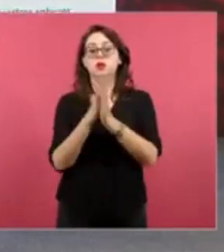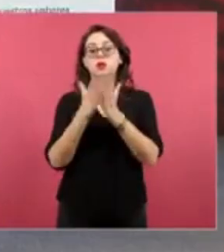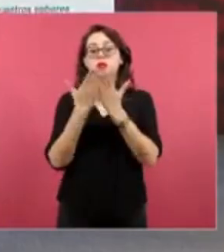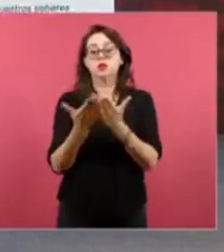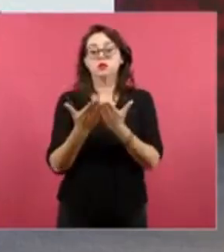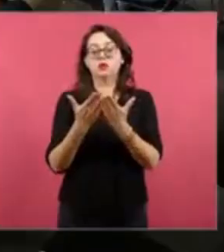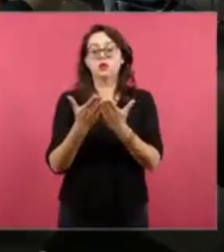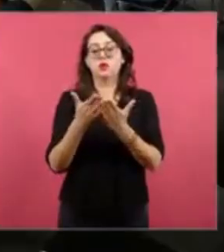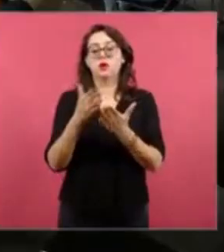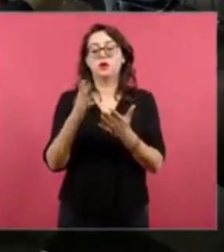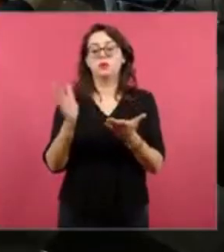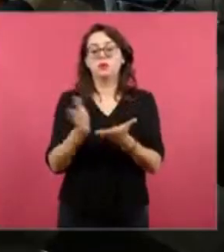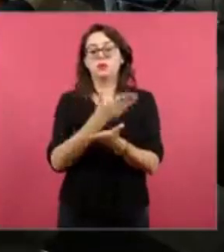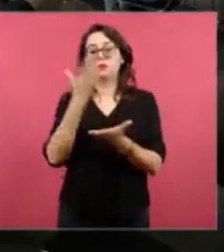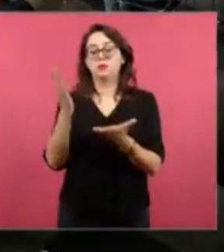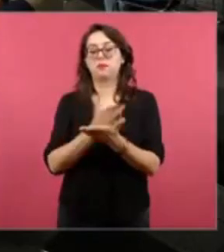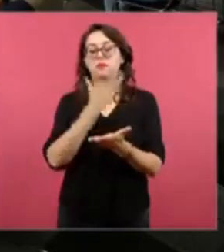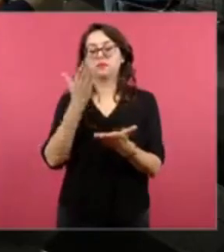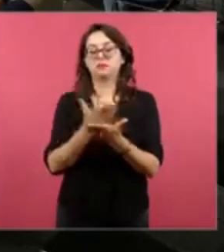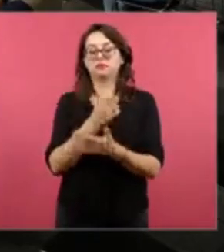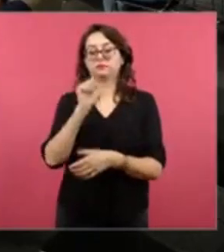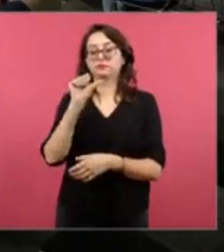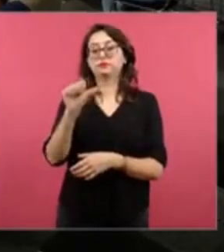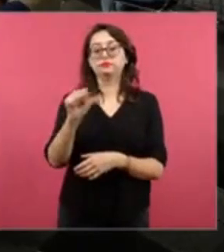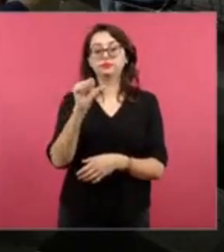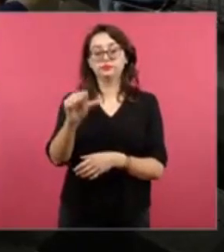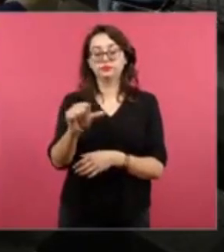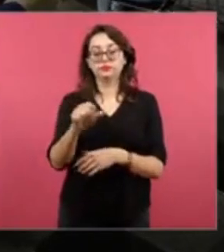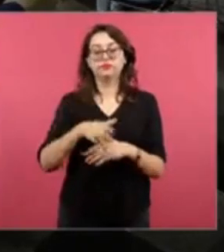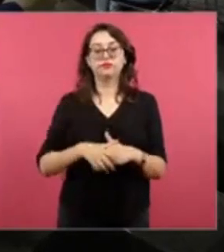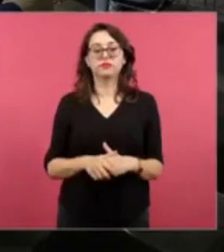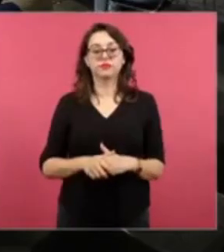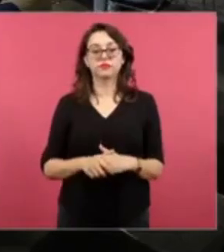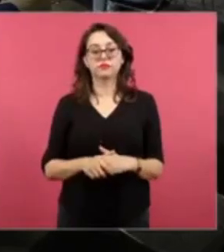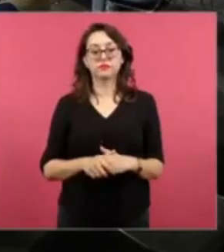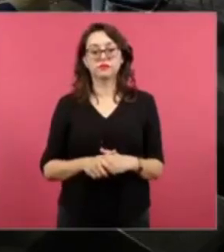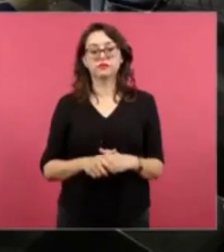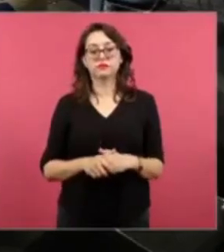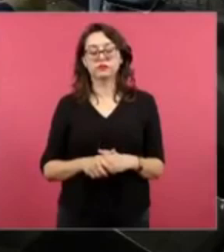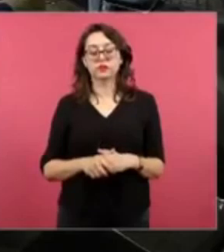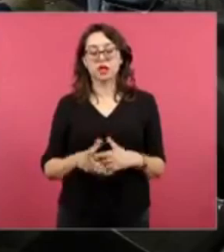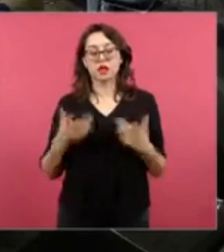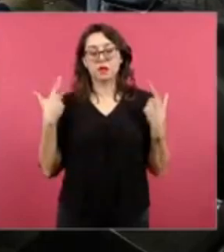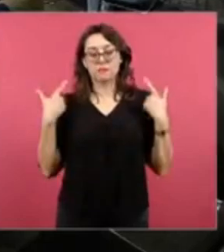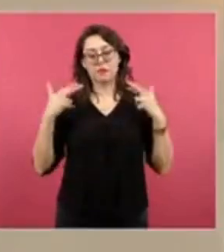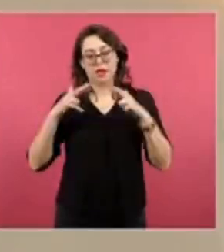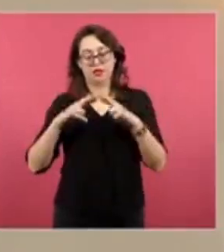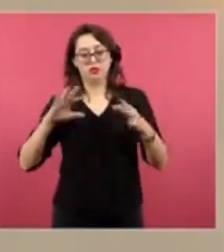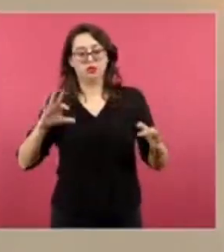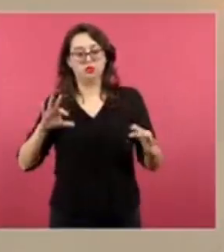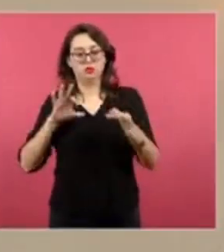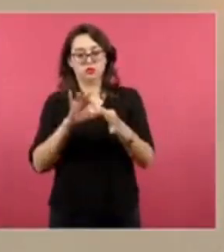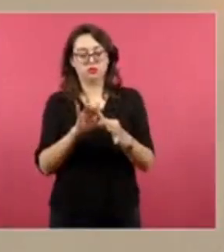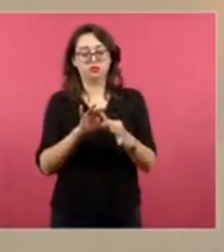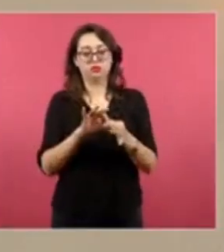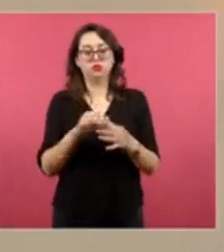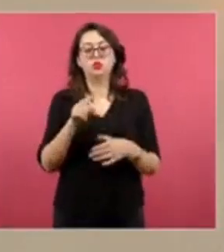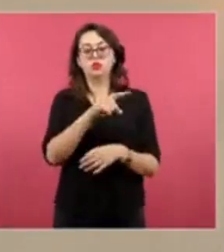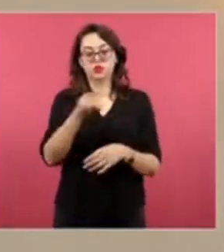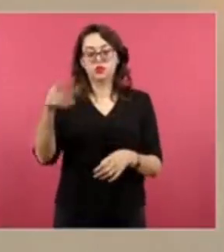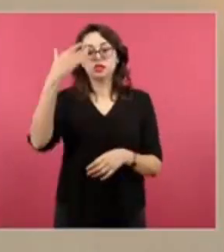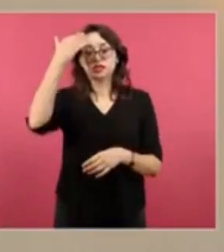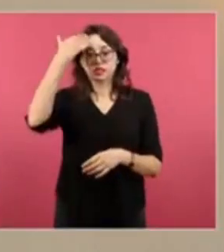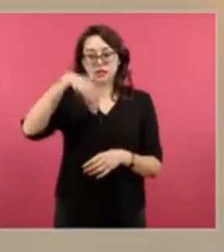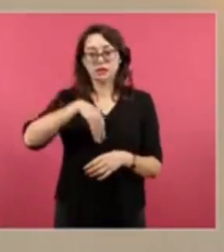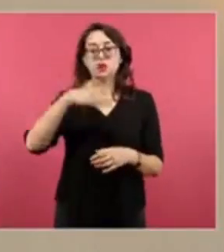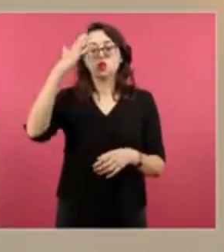descripciones. La vinculación entre el libro de la nueva familia, un libro sin recetas, nuevamente ustedes ya han estado escuchando sobre